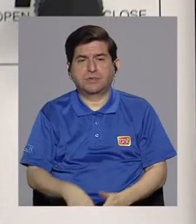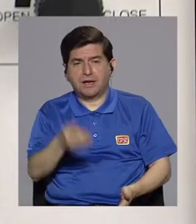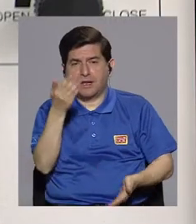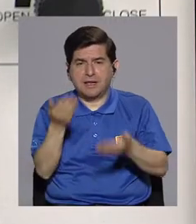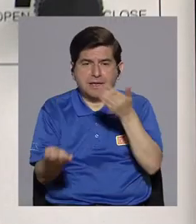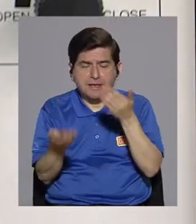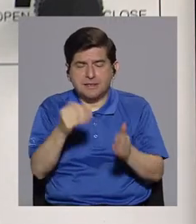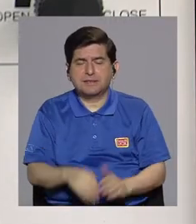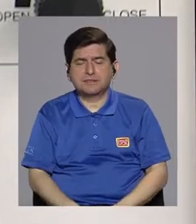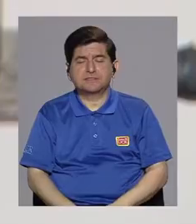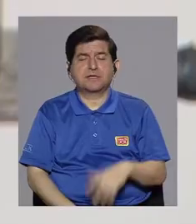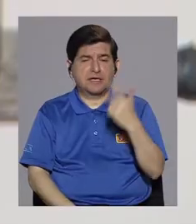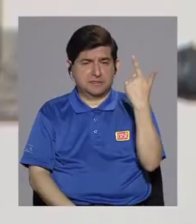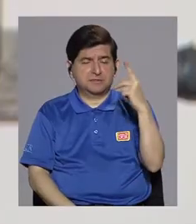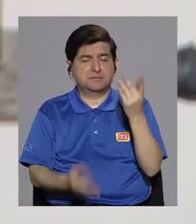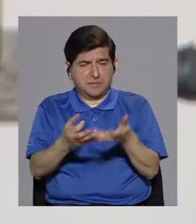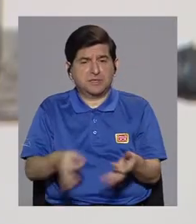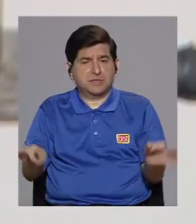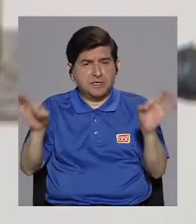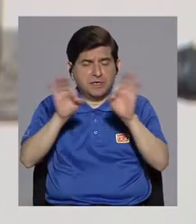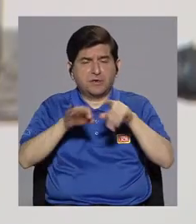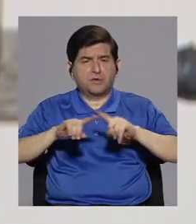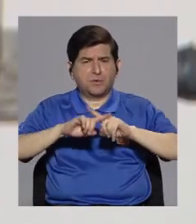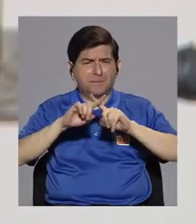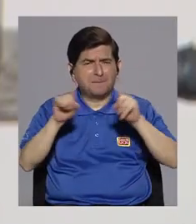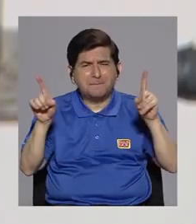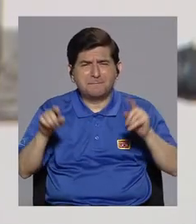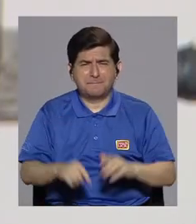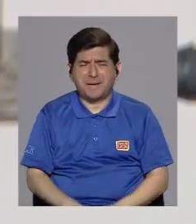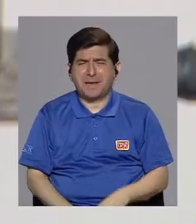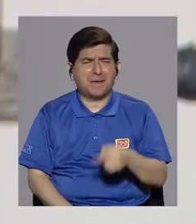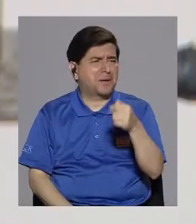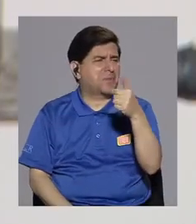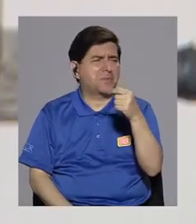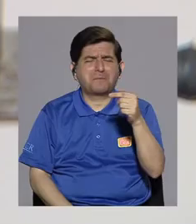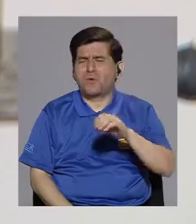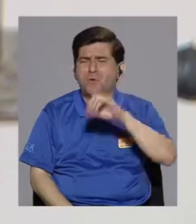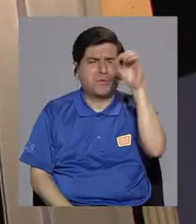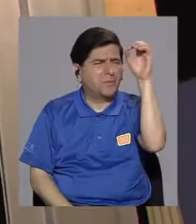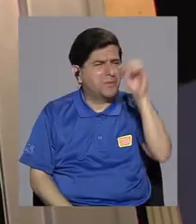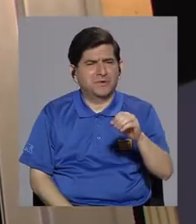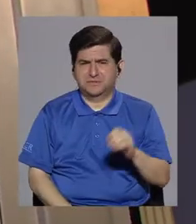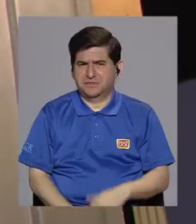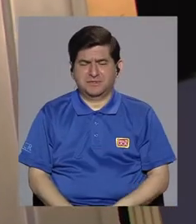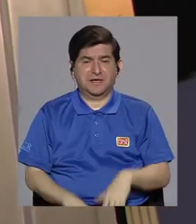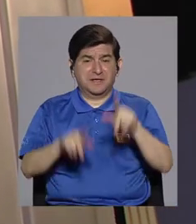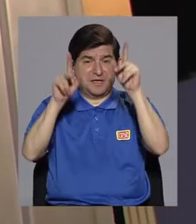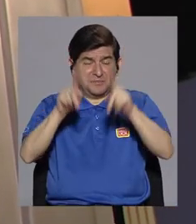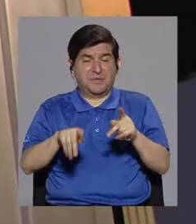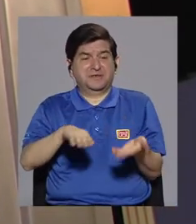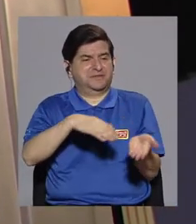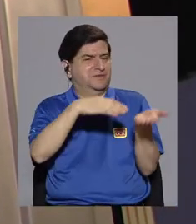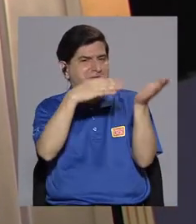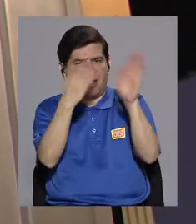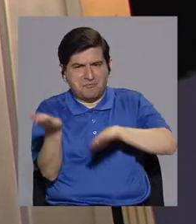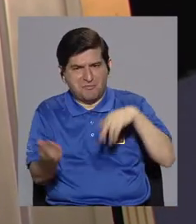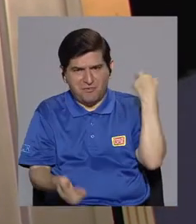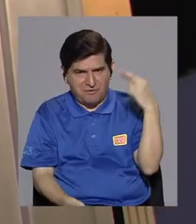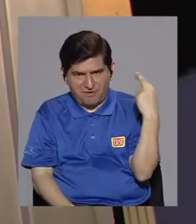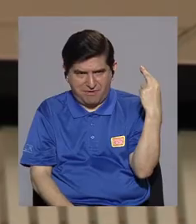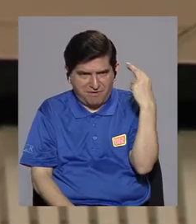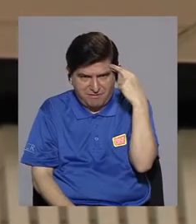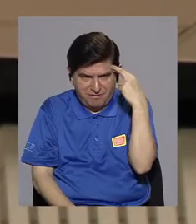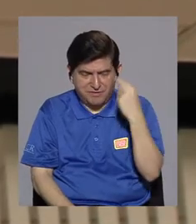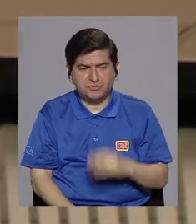una exposición considerable. No quiere decir que es muy poco probable que una persona vaya a fallecer a consecuencia,